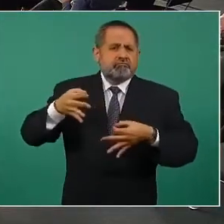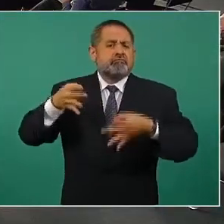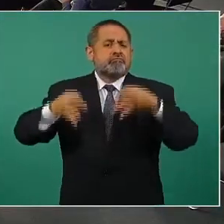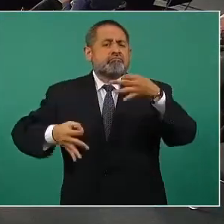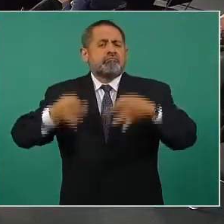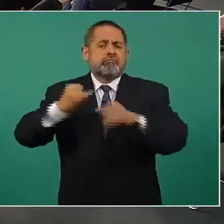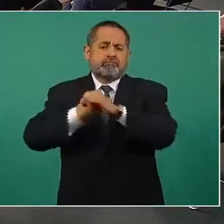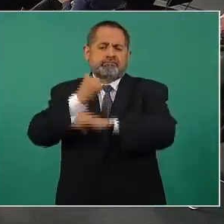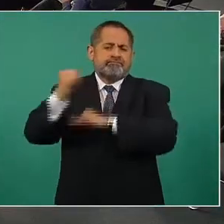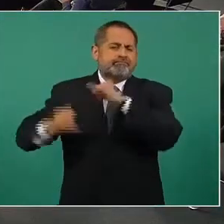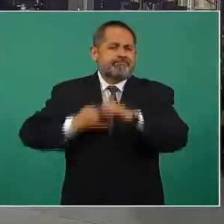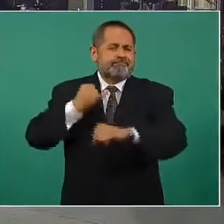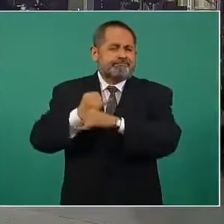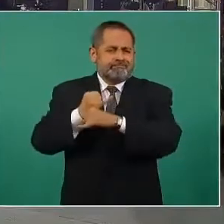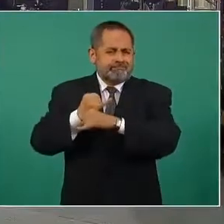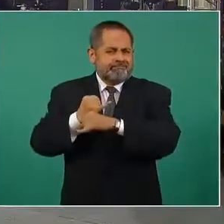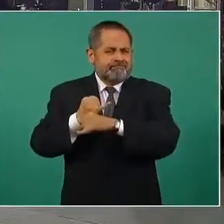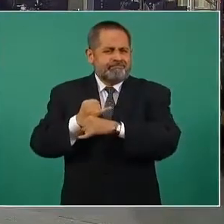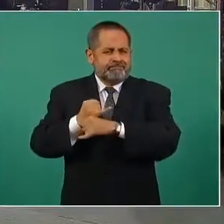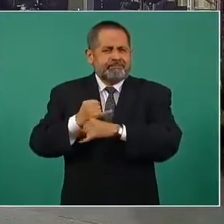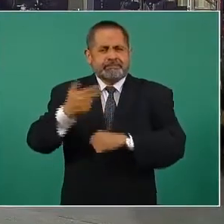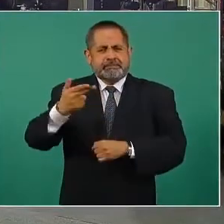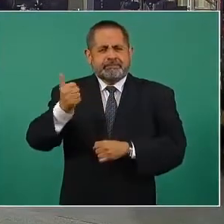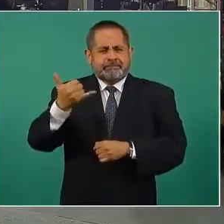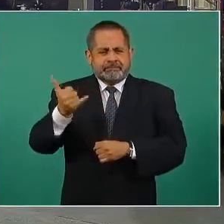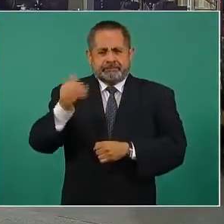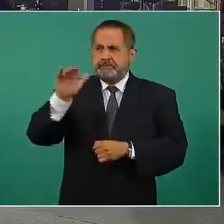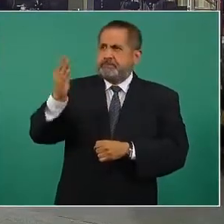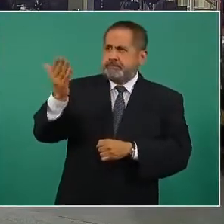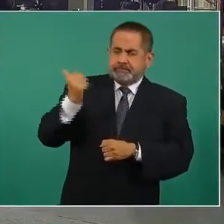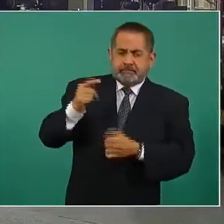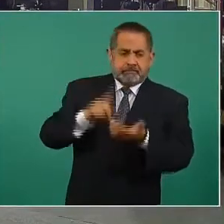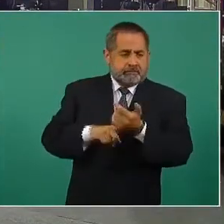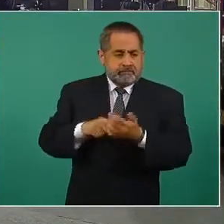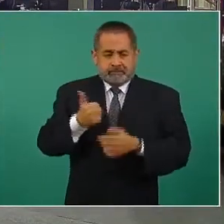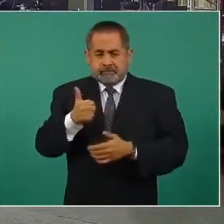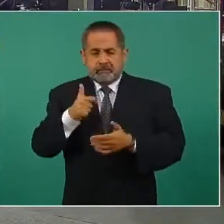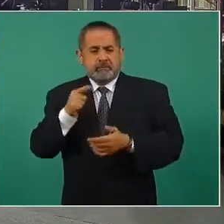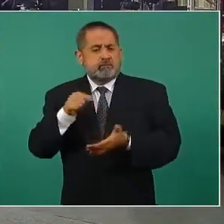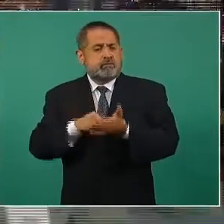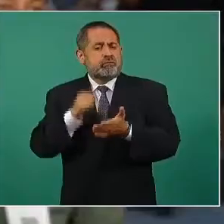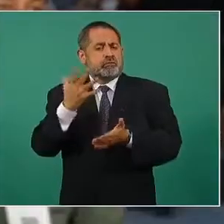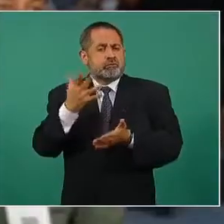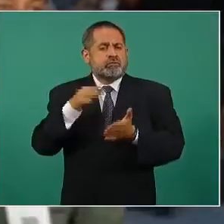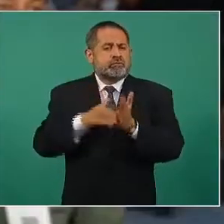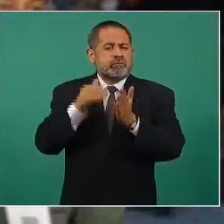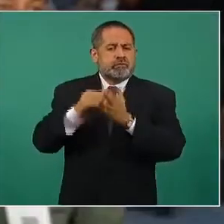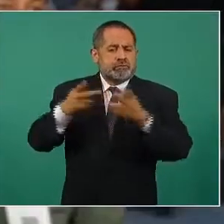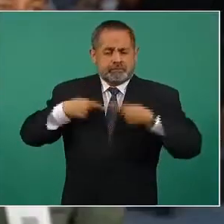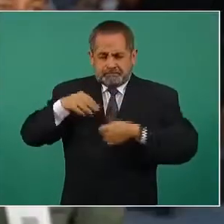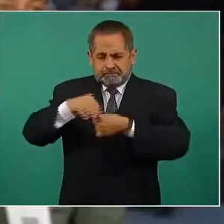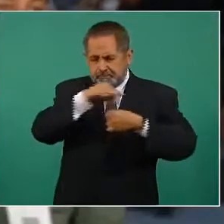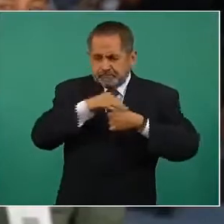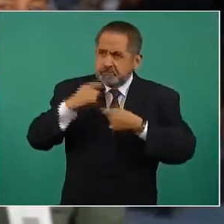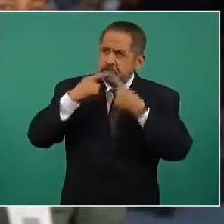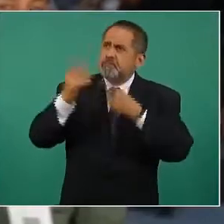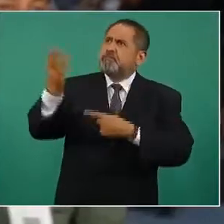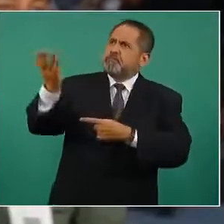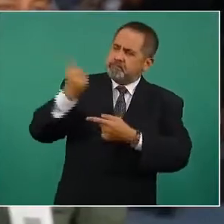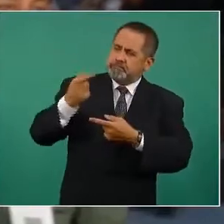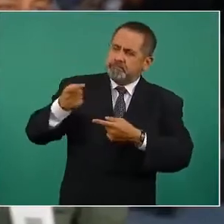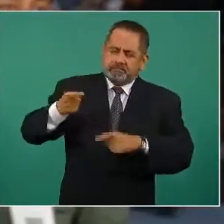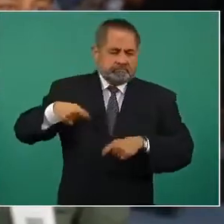Penal Internacional de La Haya, con este respaldo de 6.5 millones de personas que votaron en esa consulta,